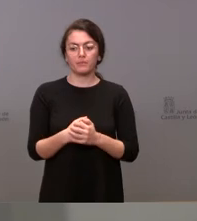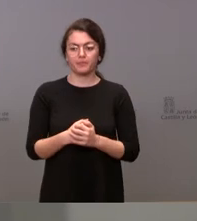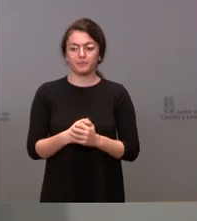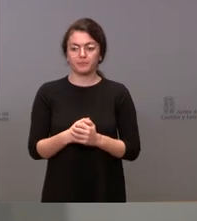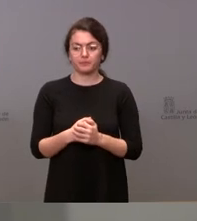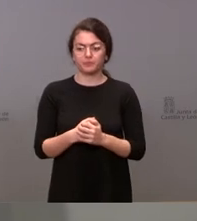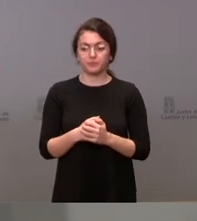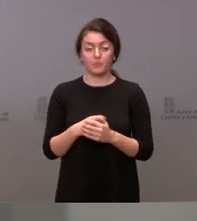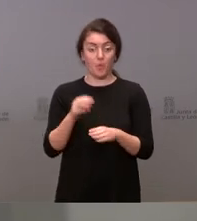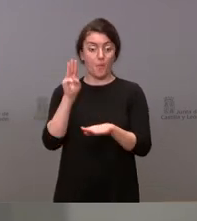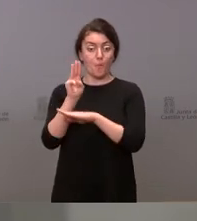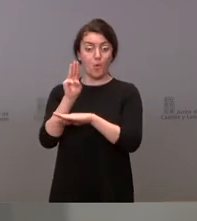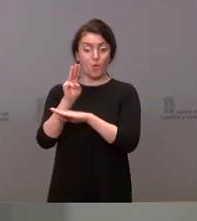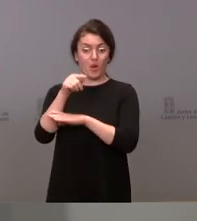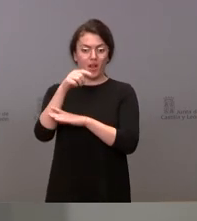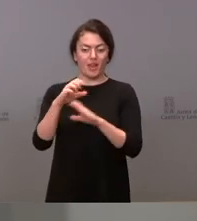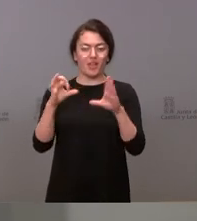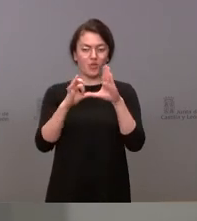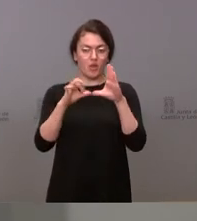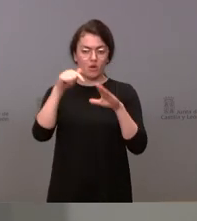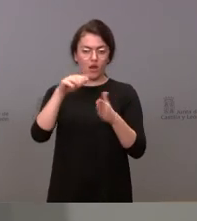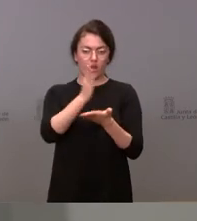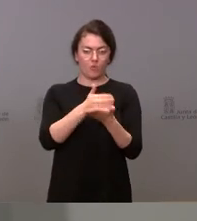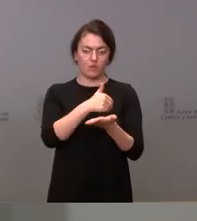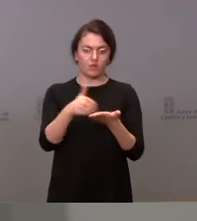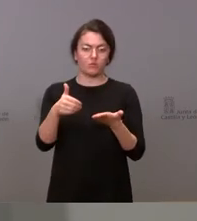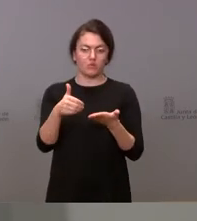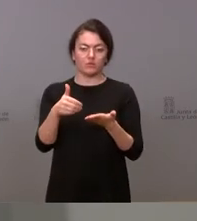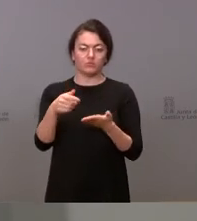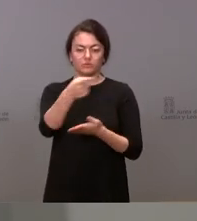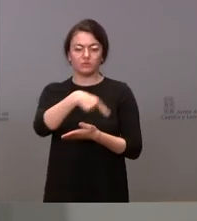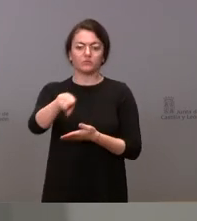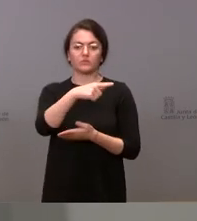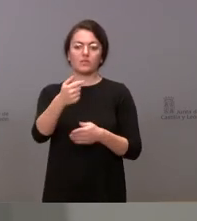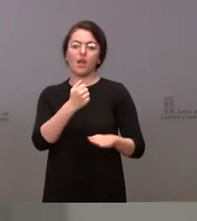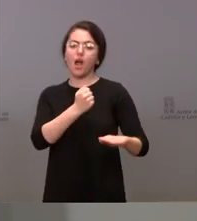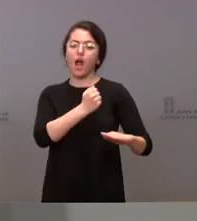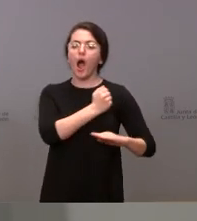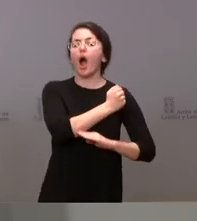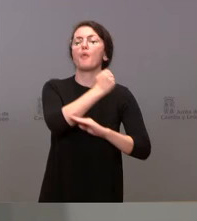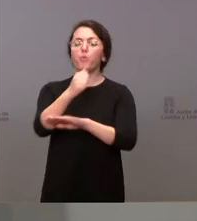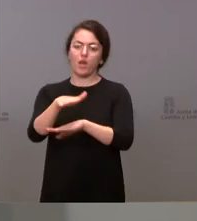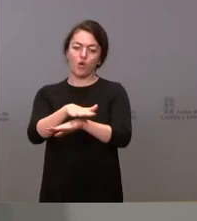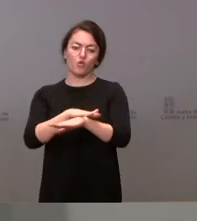Los procuradores de Ciudadanos en esta comunidad están dando apoyo a su